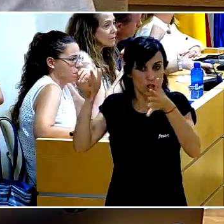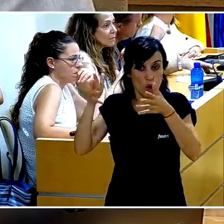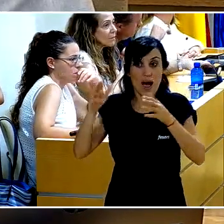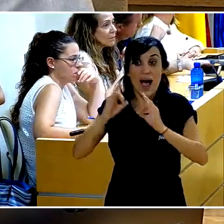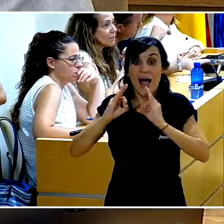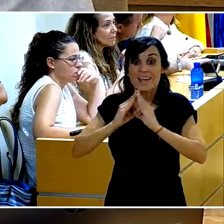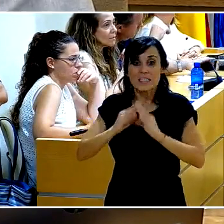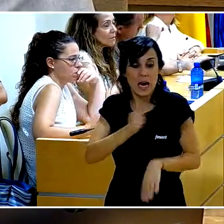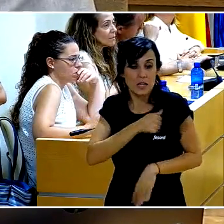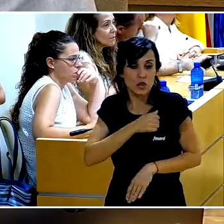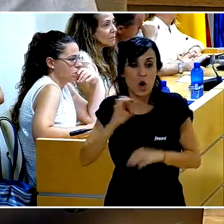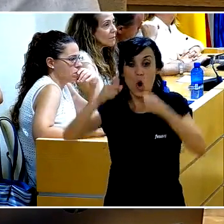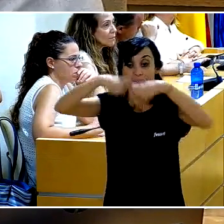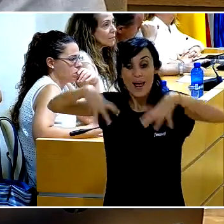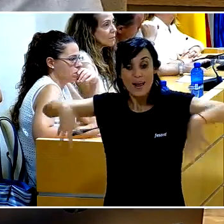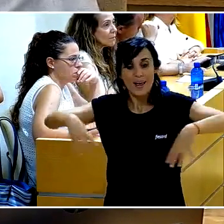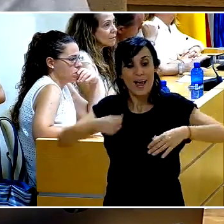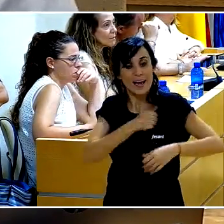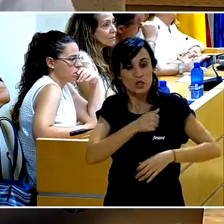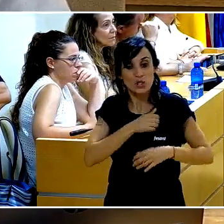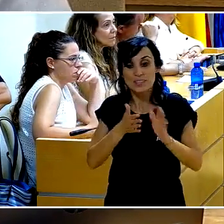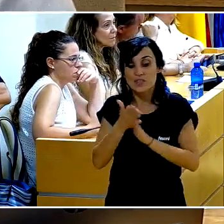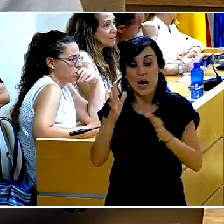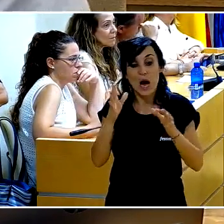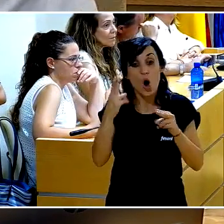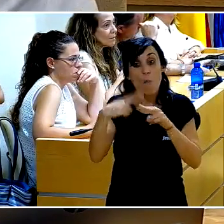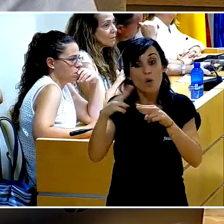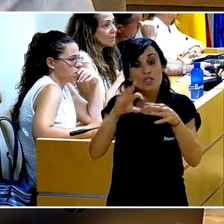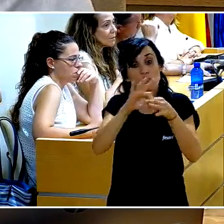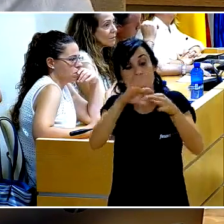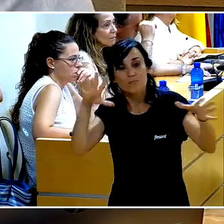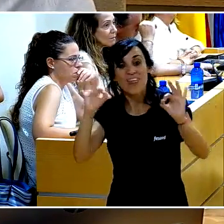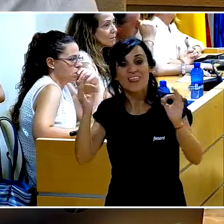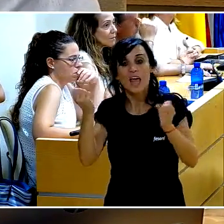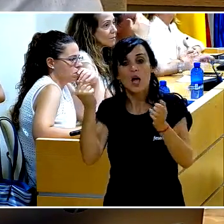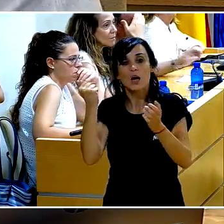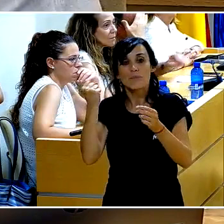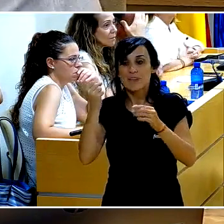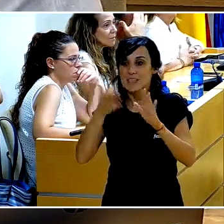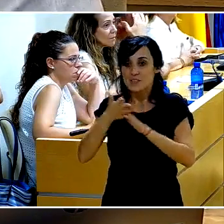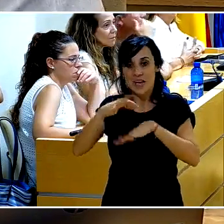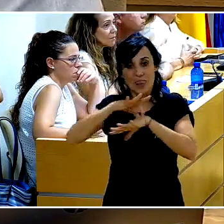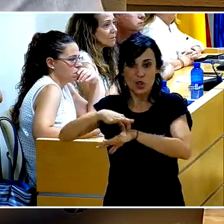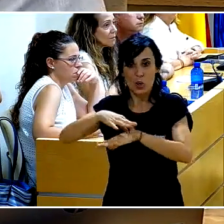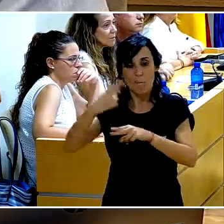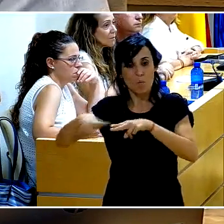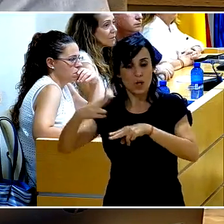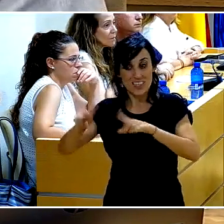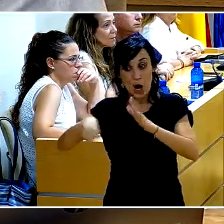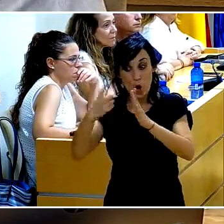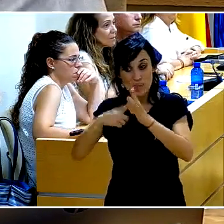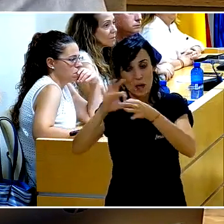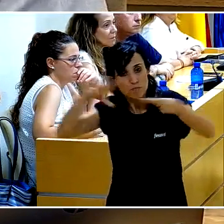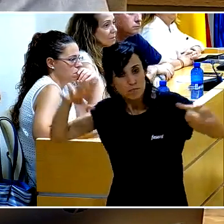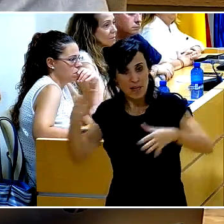Católica o a la jerarquía católica, que se desvincule políticamente de una simbología, de una dirección política concreta. Precisamente lo que estoy diciendo, que no